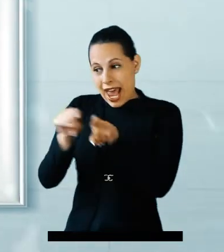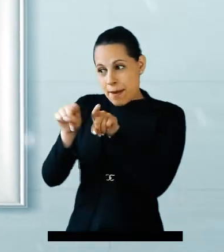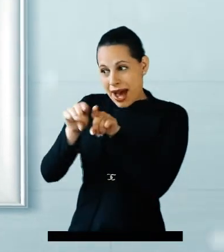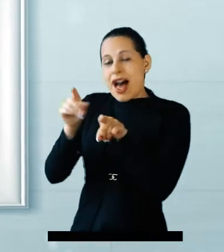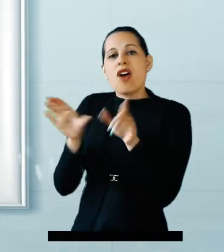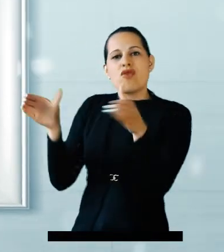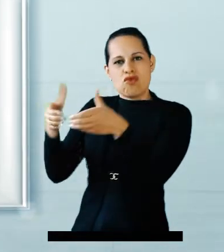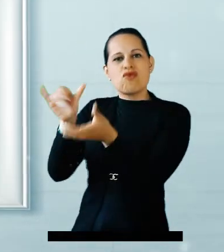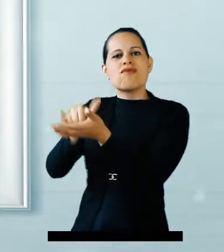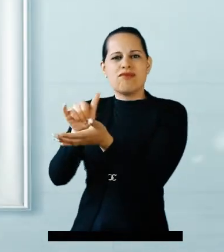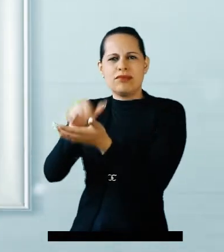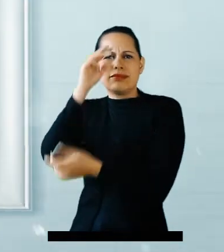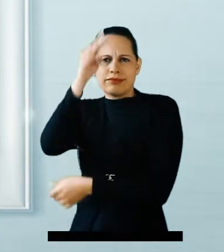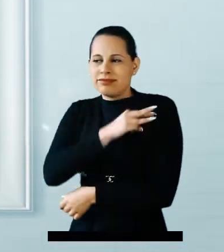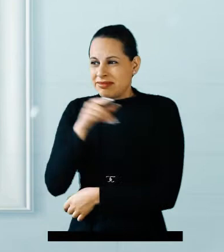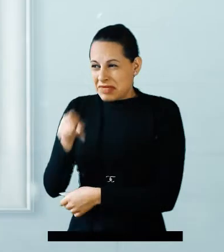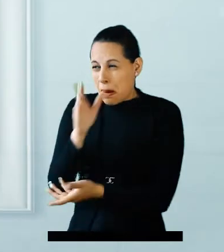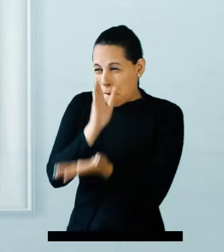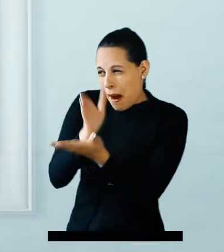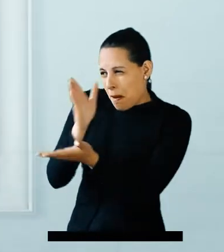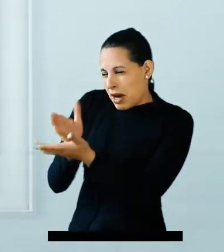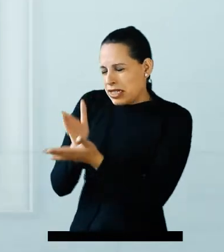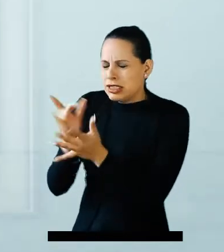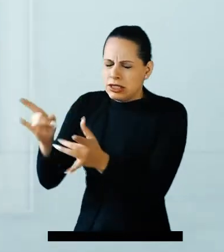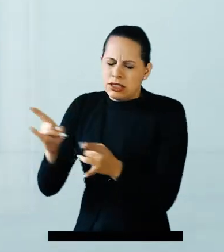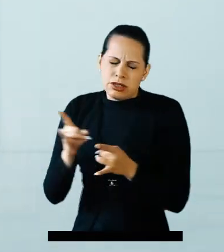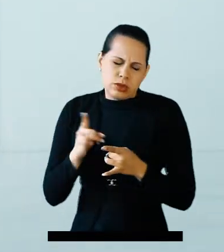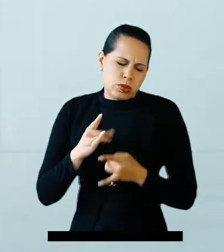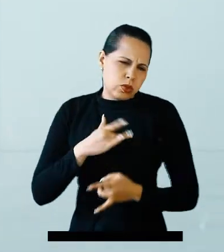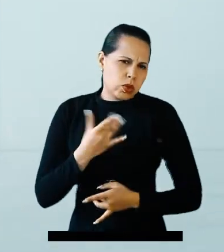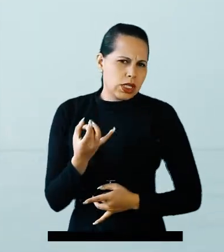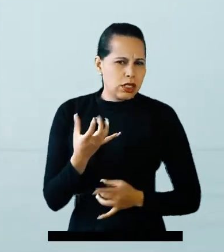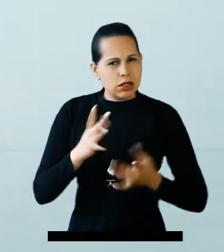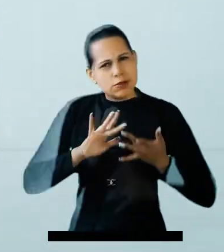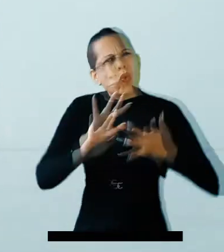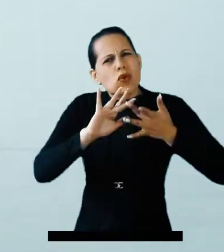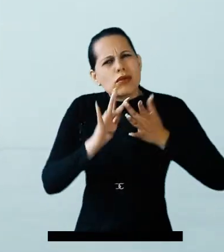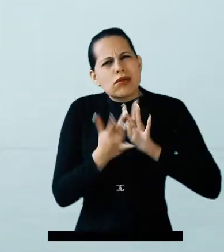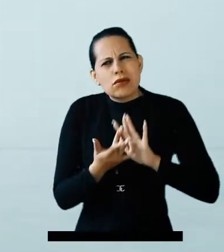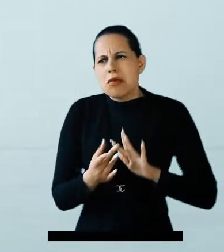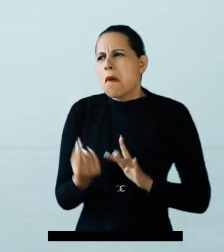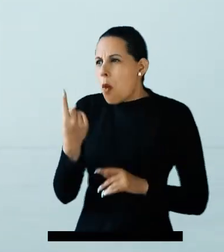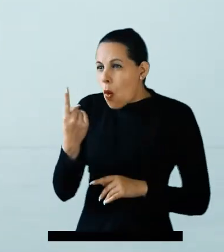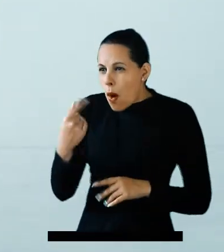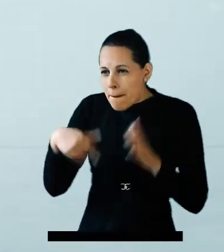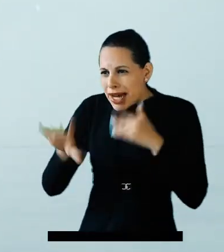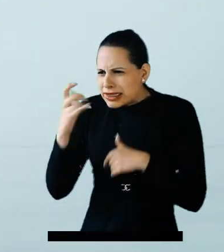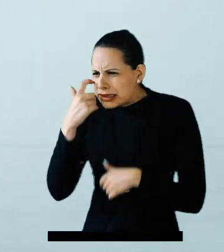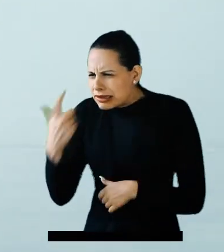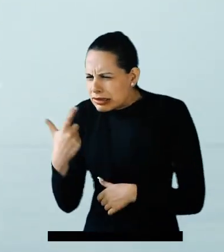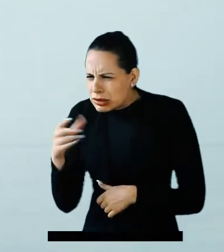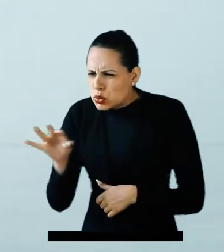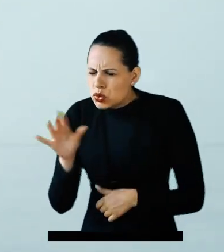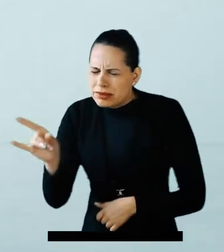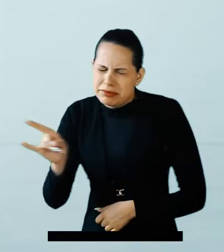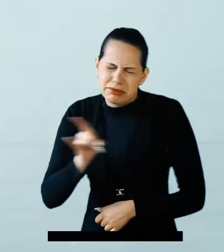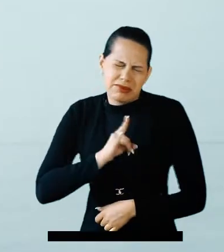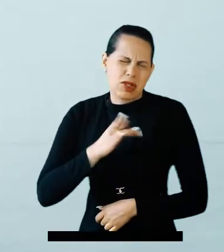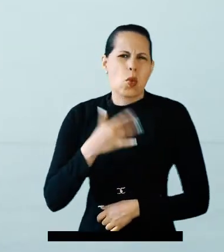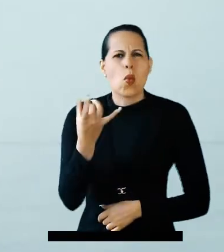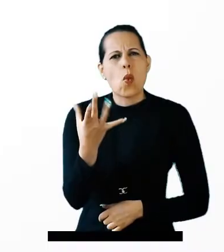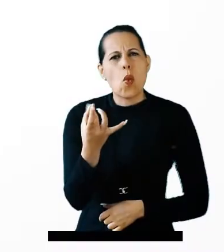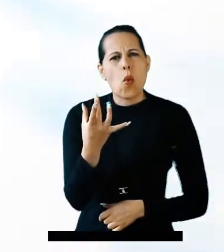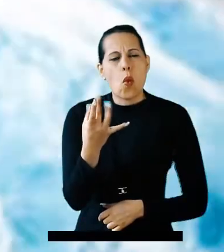Colombia y hermana de oficiales de esa misma fuerza, por lo que siente como suyo el dolor de los heridos en combate. Uno de ellos la